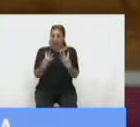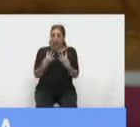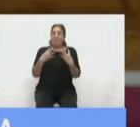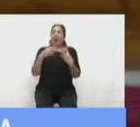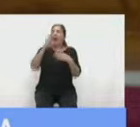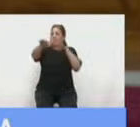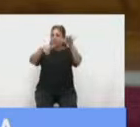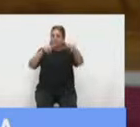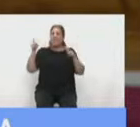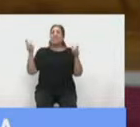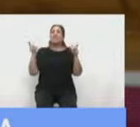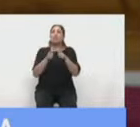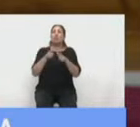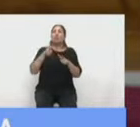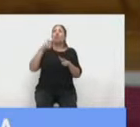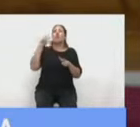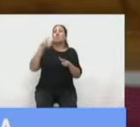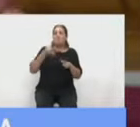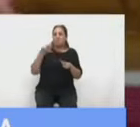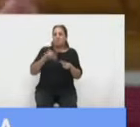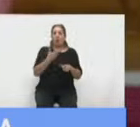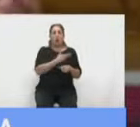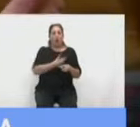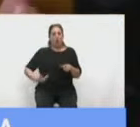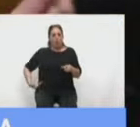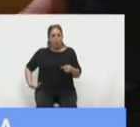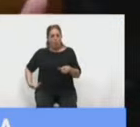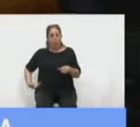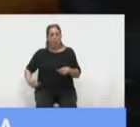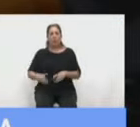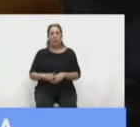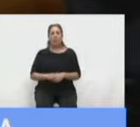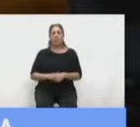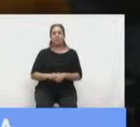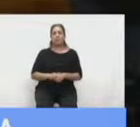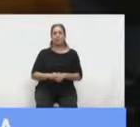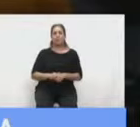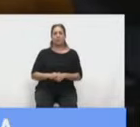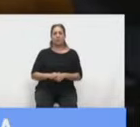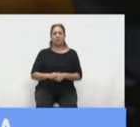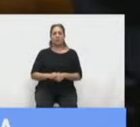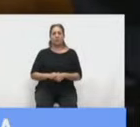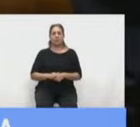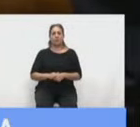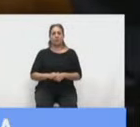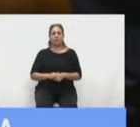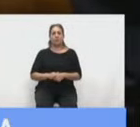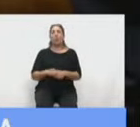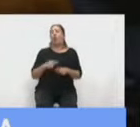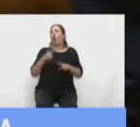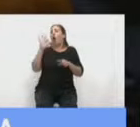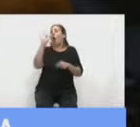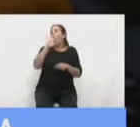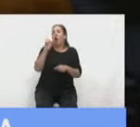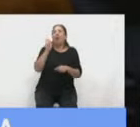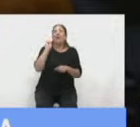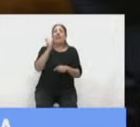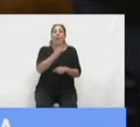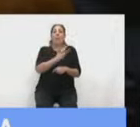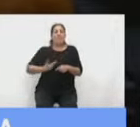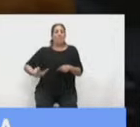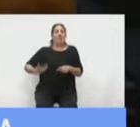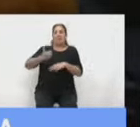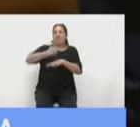cortar la parte que no son intereses, y eso el fondo ha estado insistiendo y claramente es una de las formas